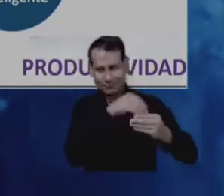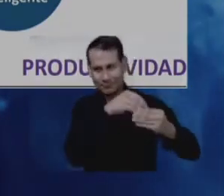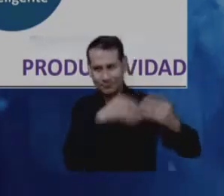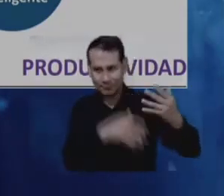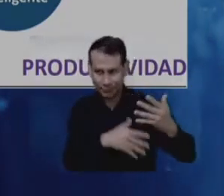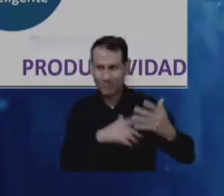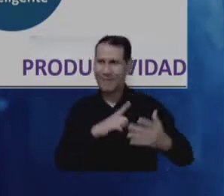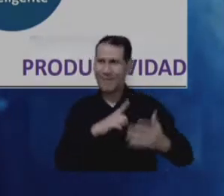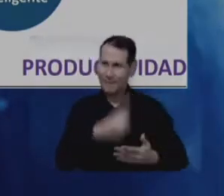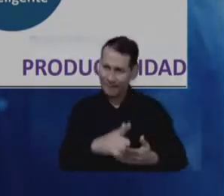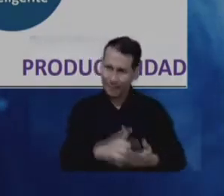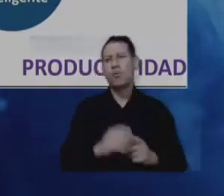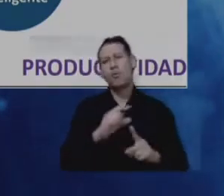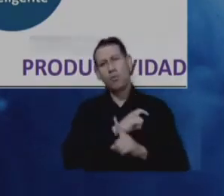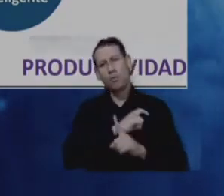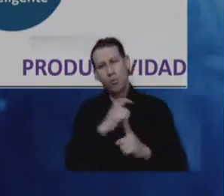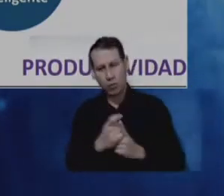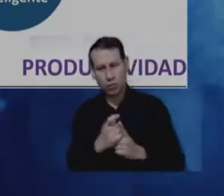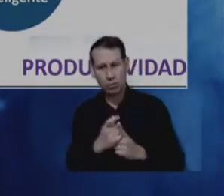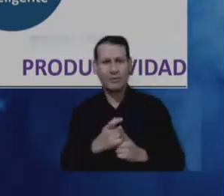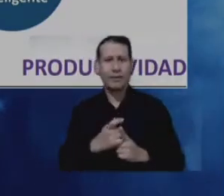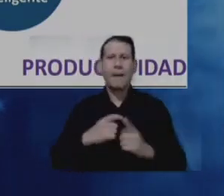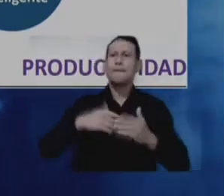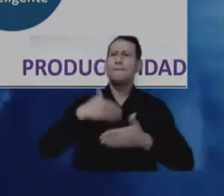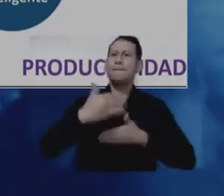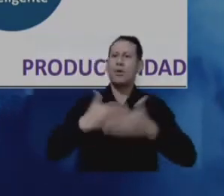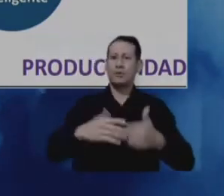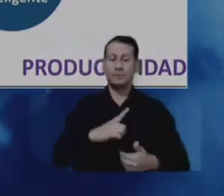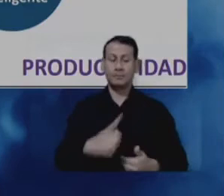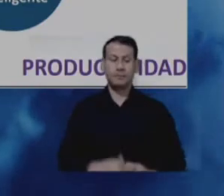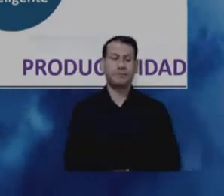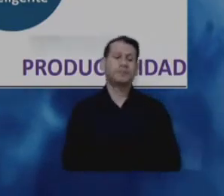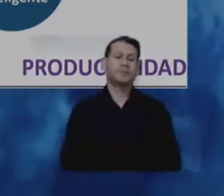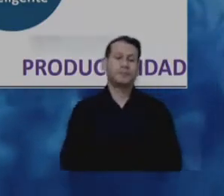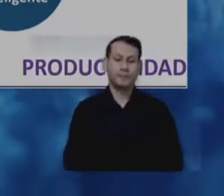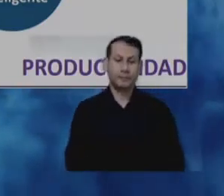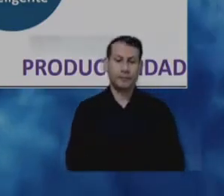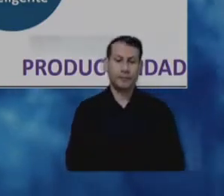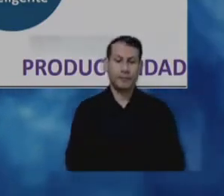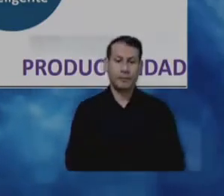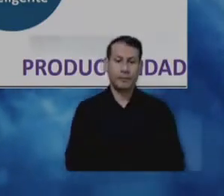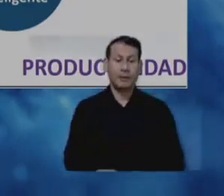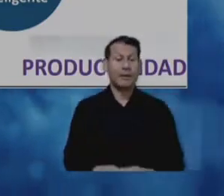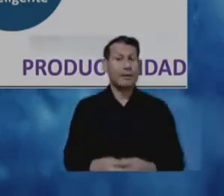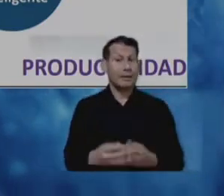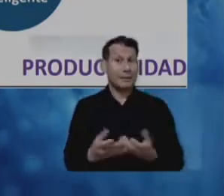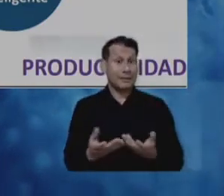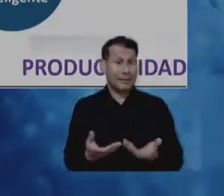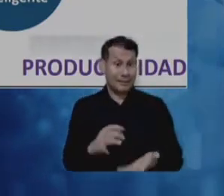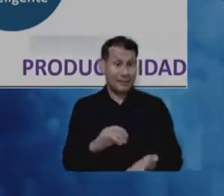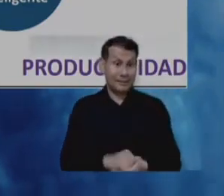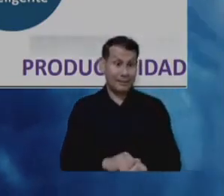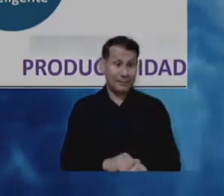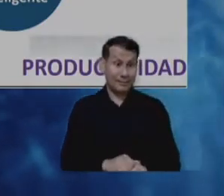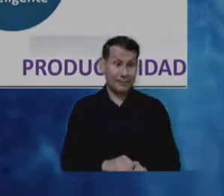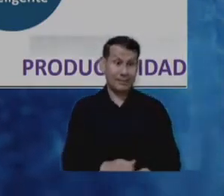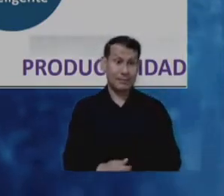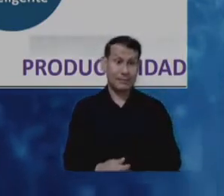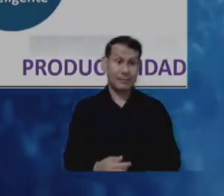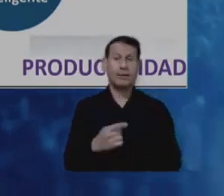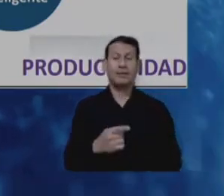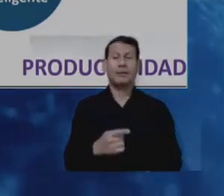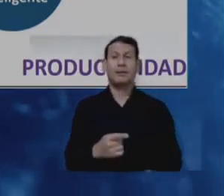talento. Y acá hay una conversación de fondo de regulación y desregulación inteligente. Entonces, cuando uno está hablando de este tema de la competitividad digital y el